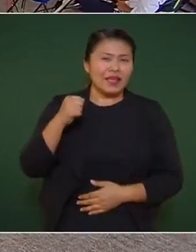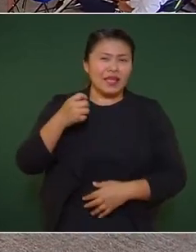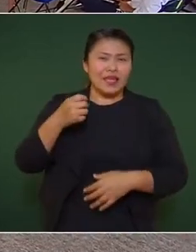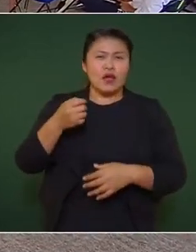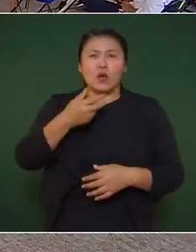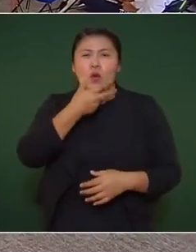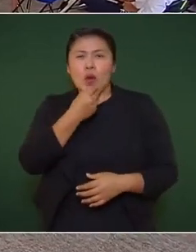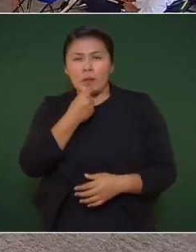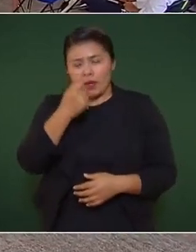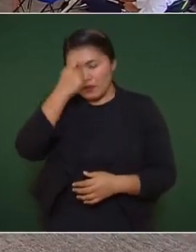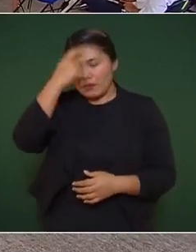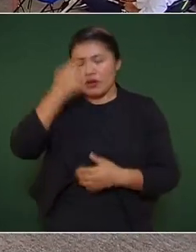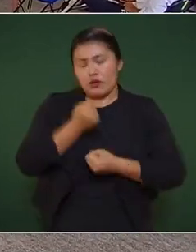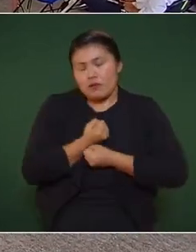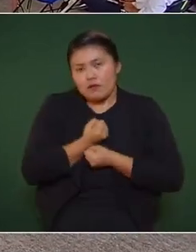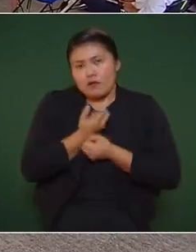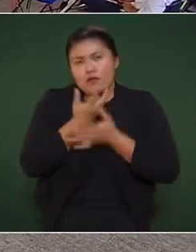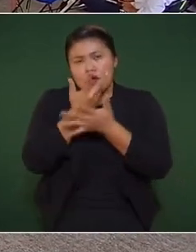Mirón: